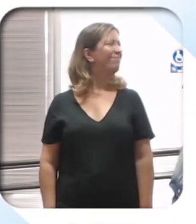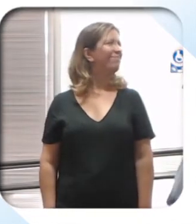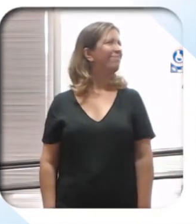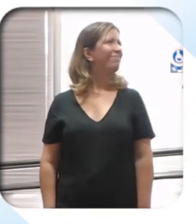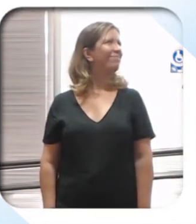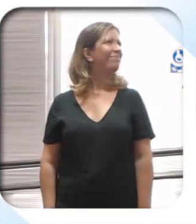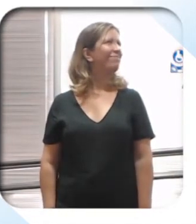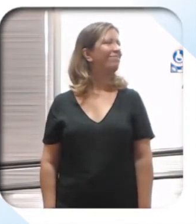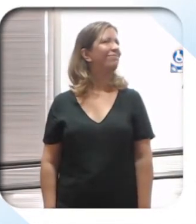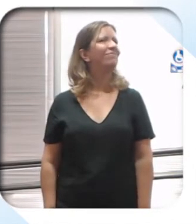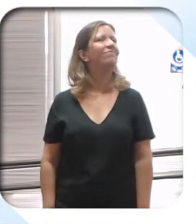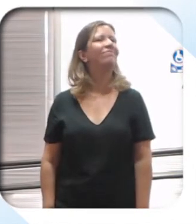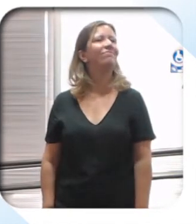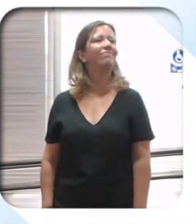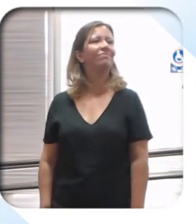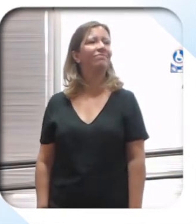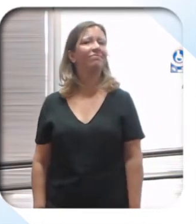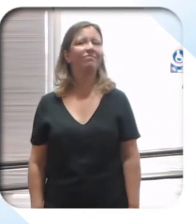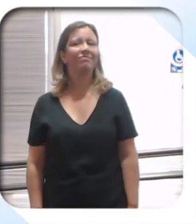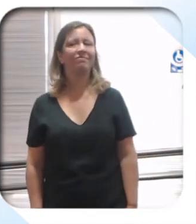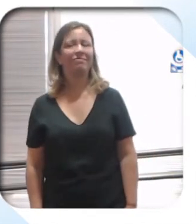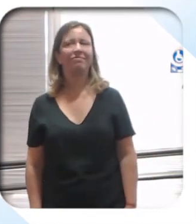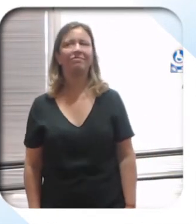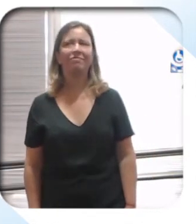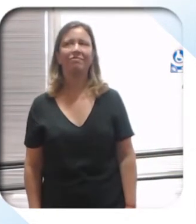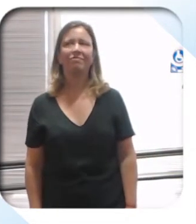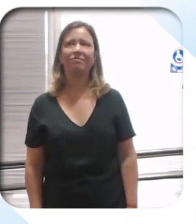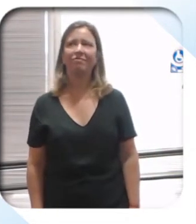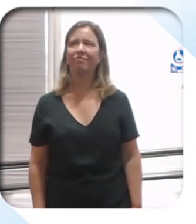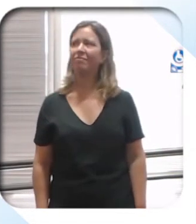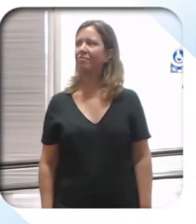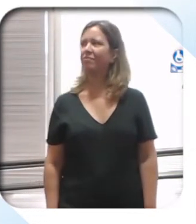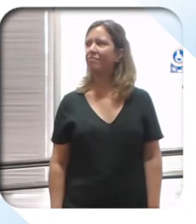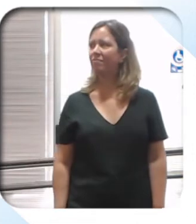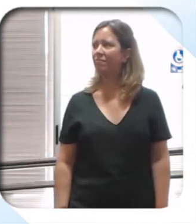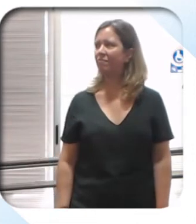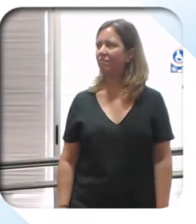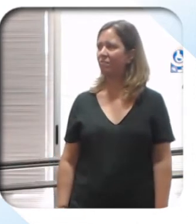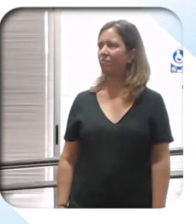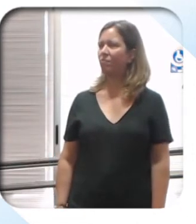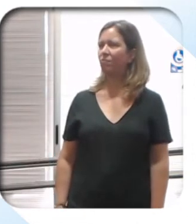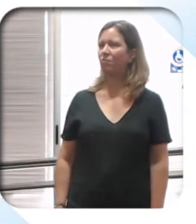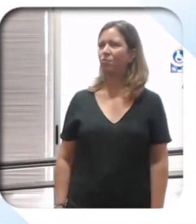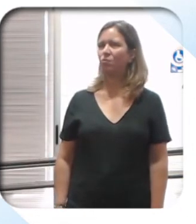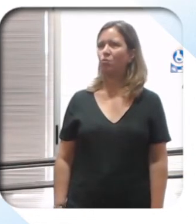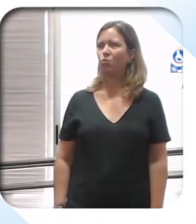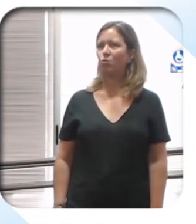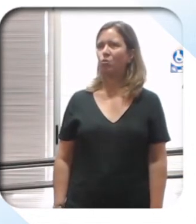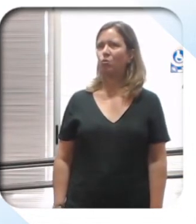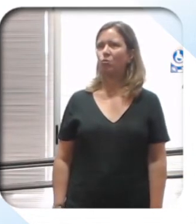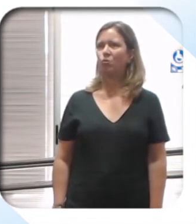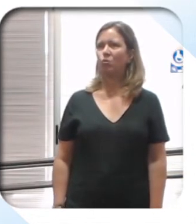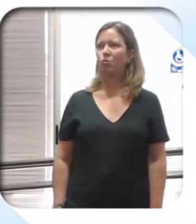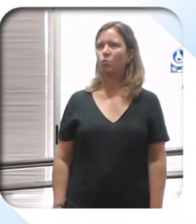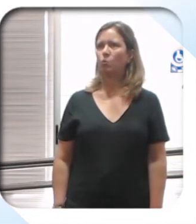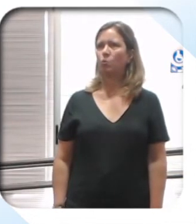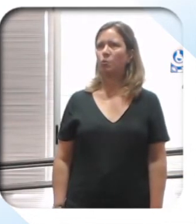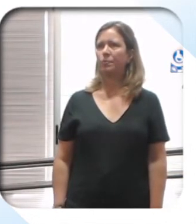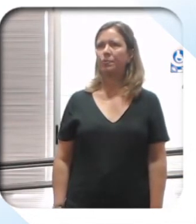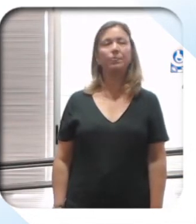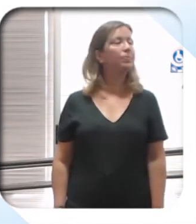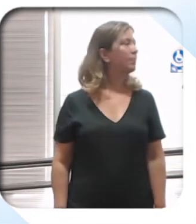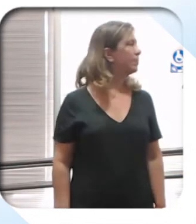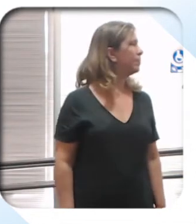ser, tenemos un tiempito y bueno, no, espera que me acerco esto, o el mouse inalámbrico,